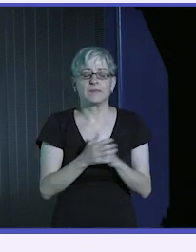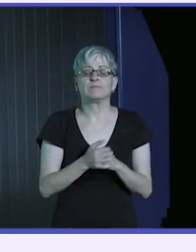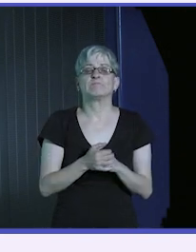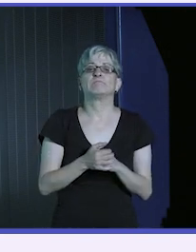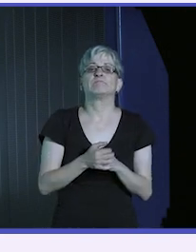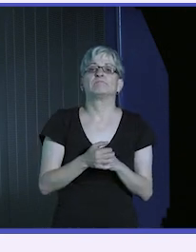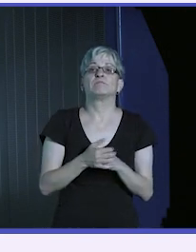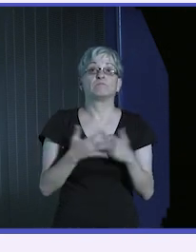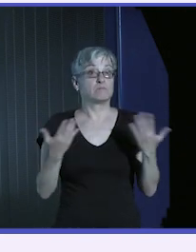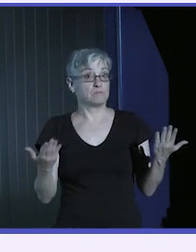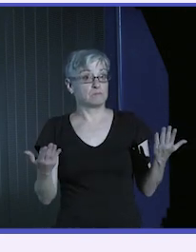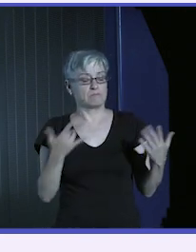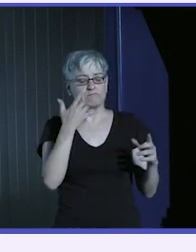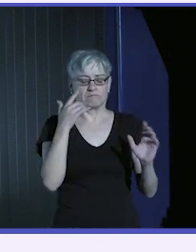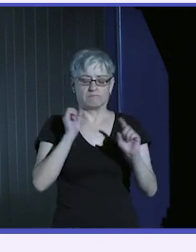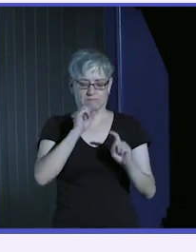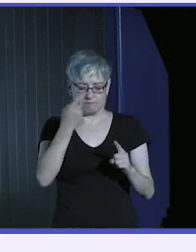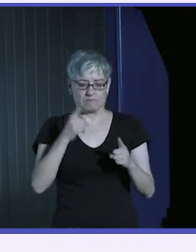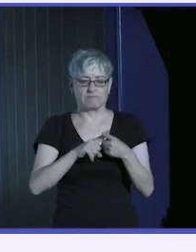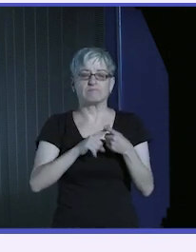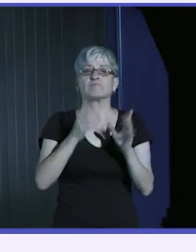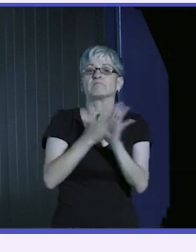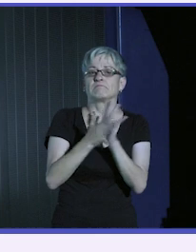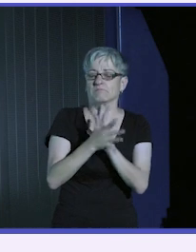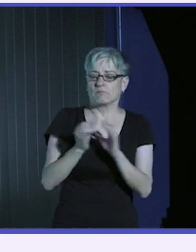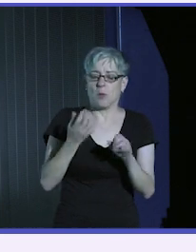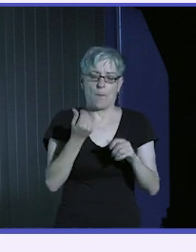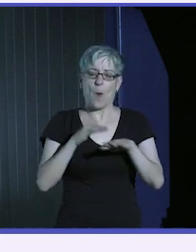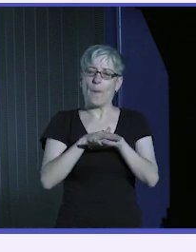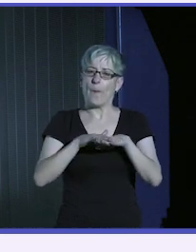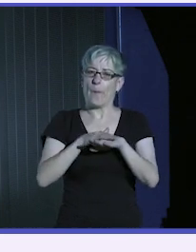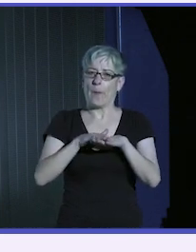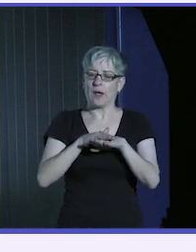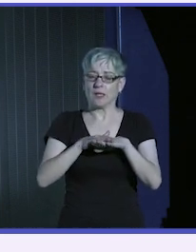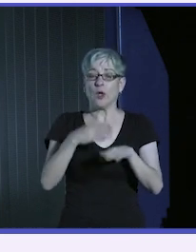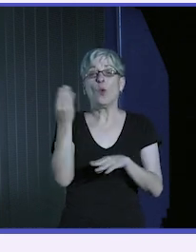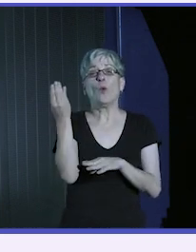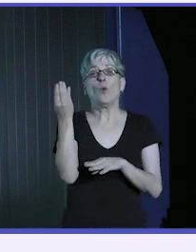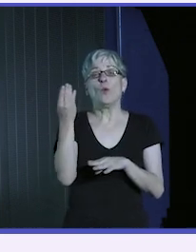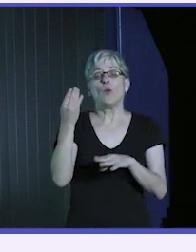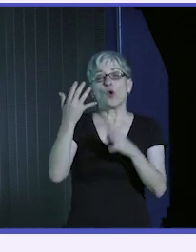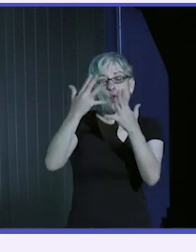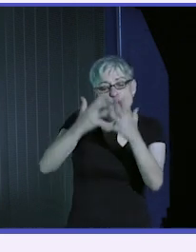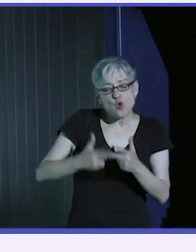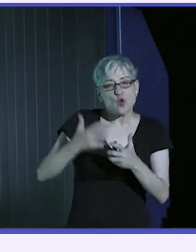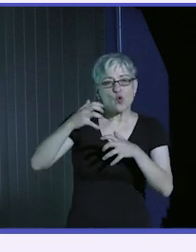Vale. Bueno, primero vamos a contar un poco la base de toda esta computación cuántica y luego